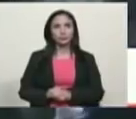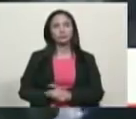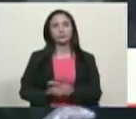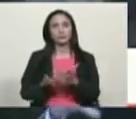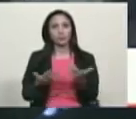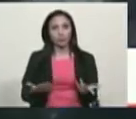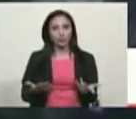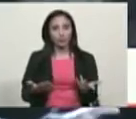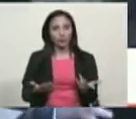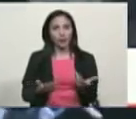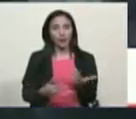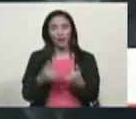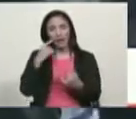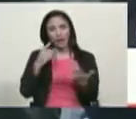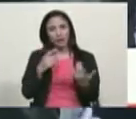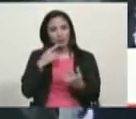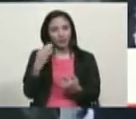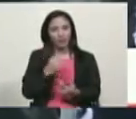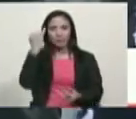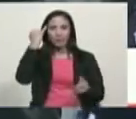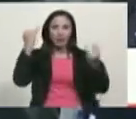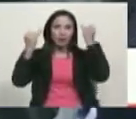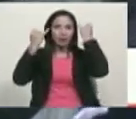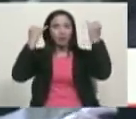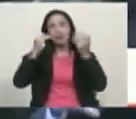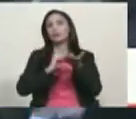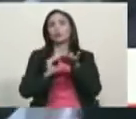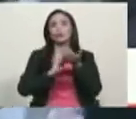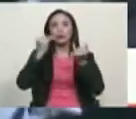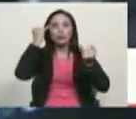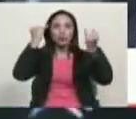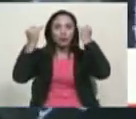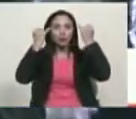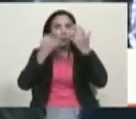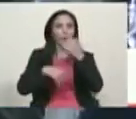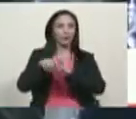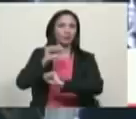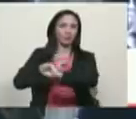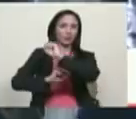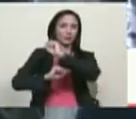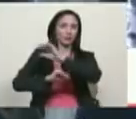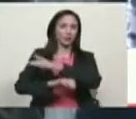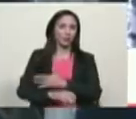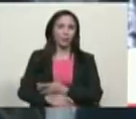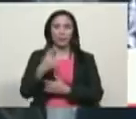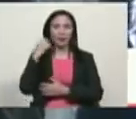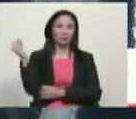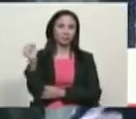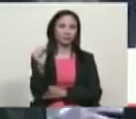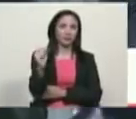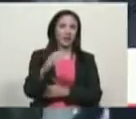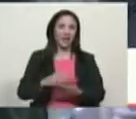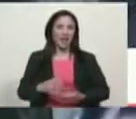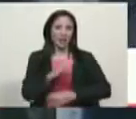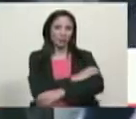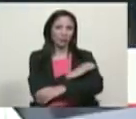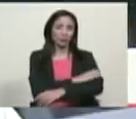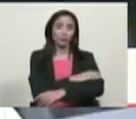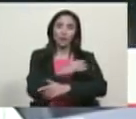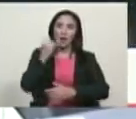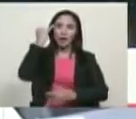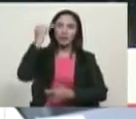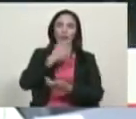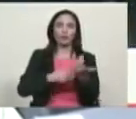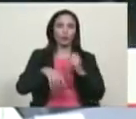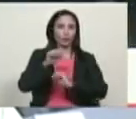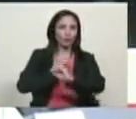crear un frente de ideas que se oponga a la barbarie. Y se creó la Red en